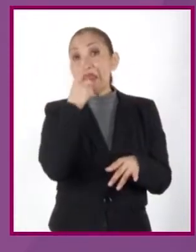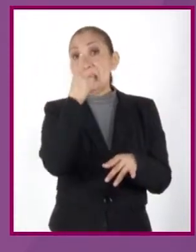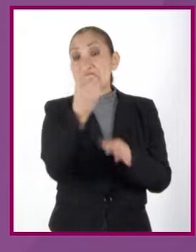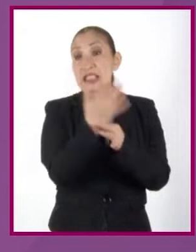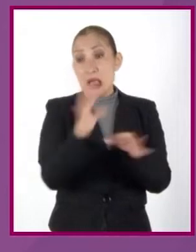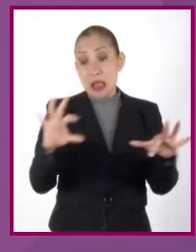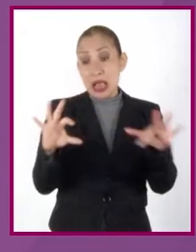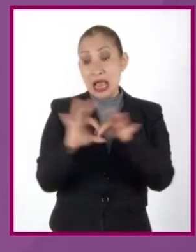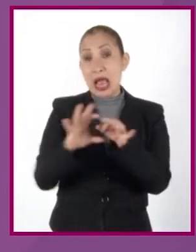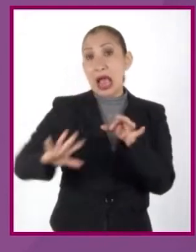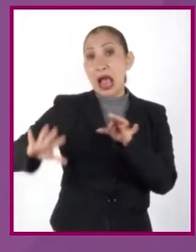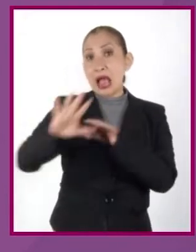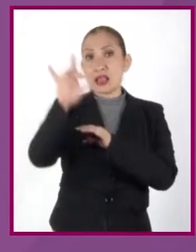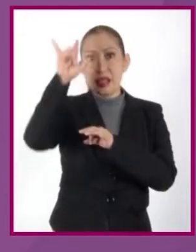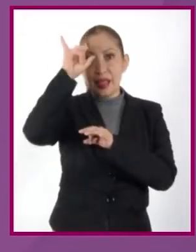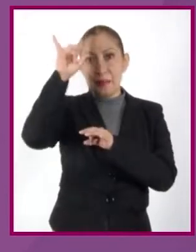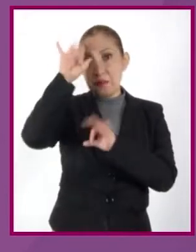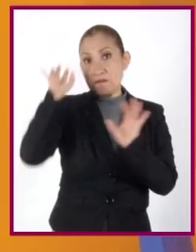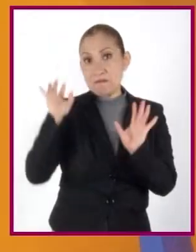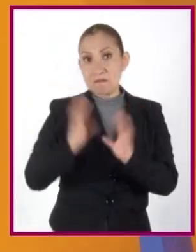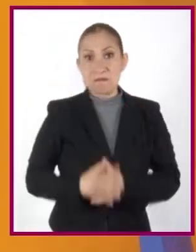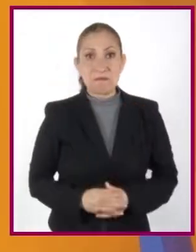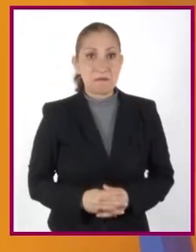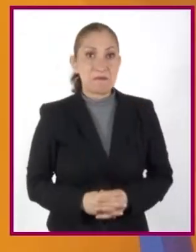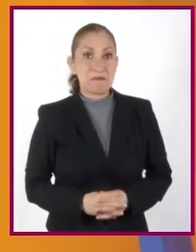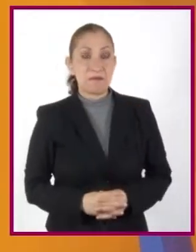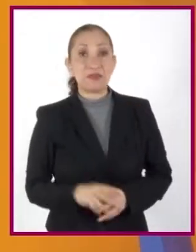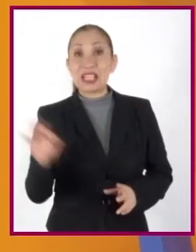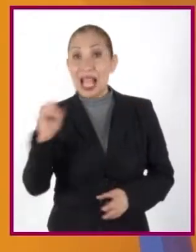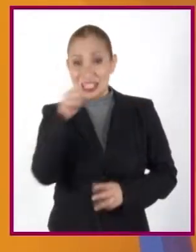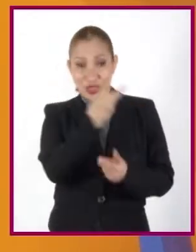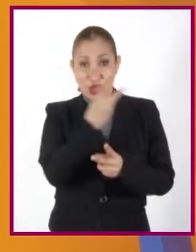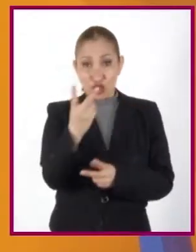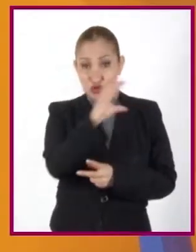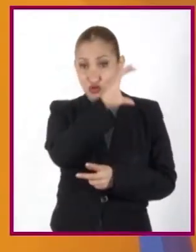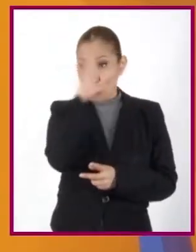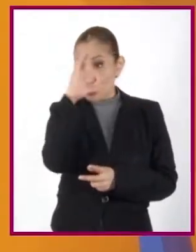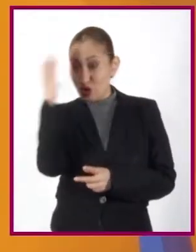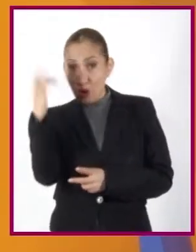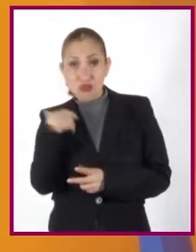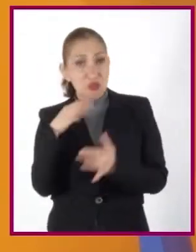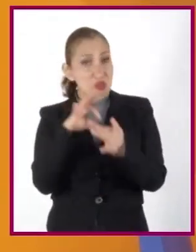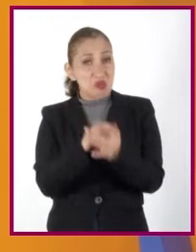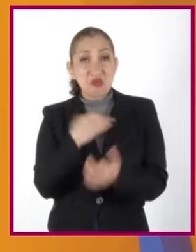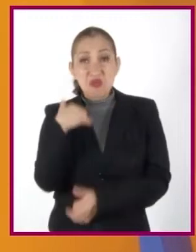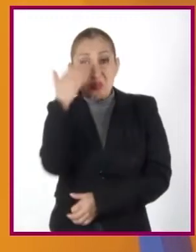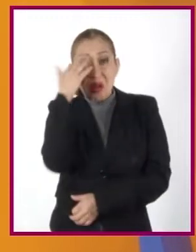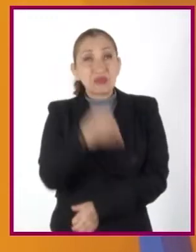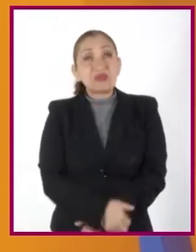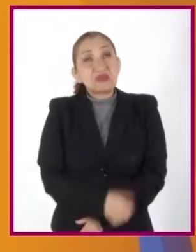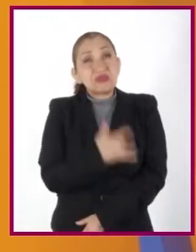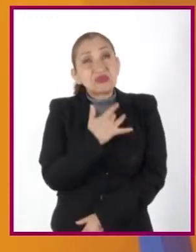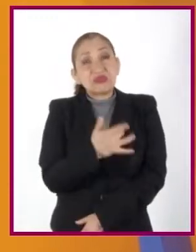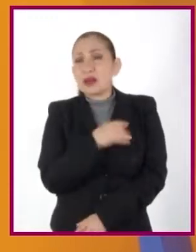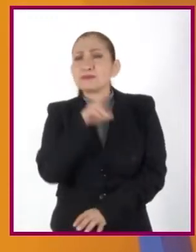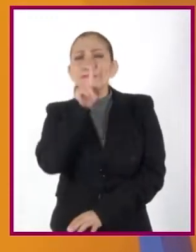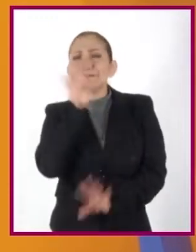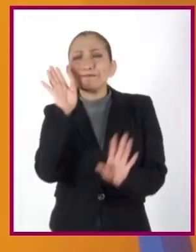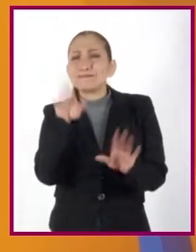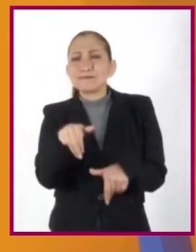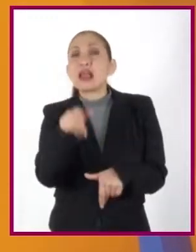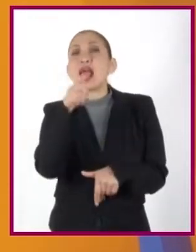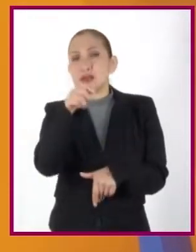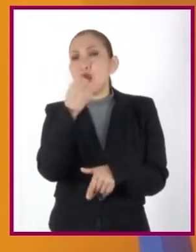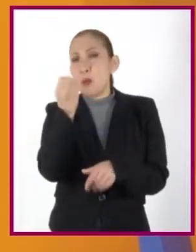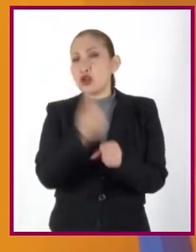está relacionado con el diablo. Si cualquiera de estas imágenes no hizo conexión para algunos de ustedes, no se preocupen, es